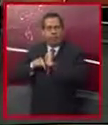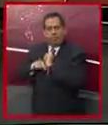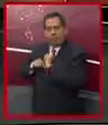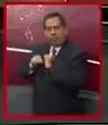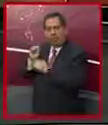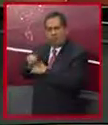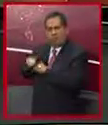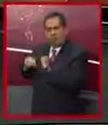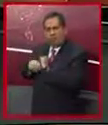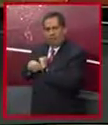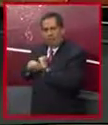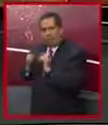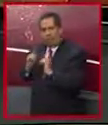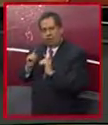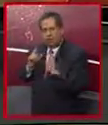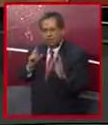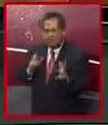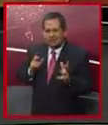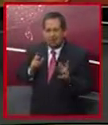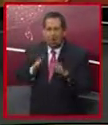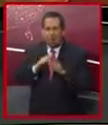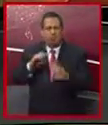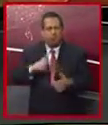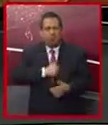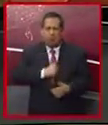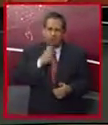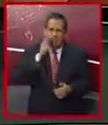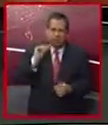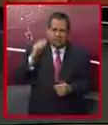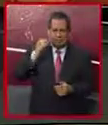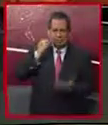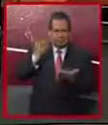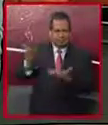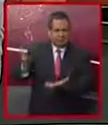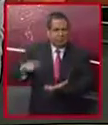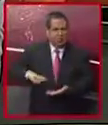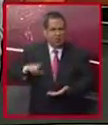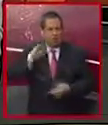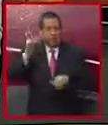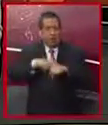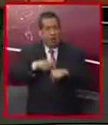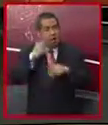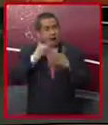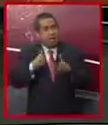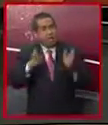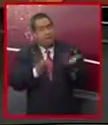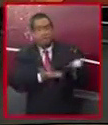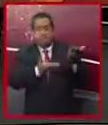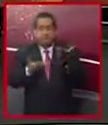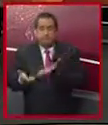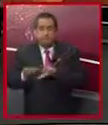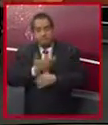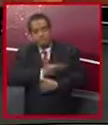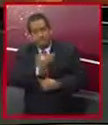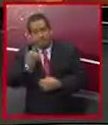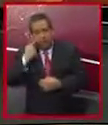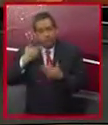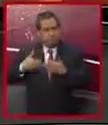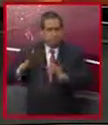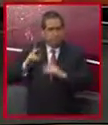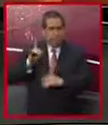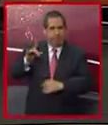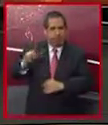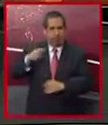cabeza, o si no, pues hacer desfiguros como el que lamentablemente hizo el gobierno federal, abriéndole las puertas de los pinos